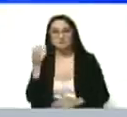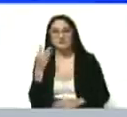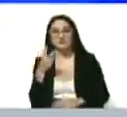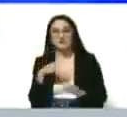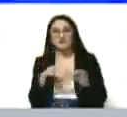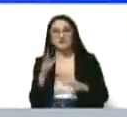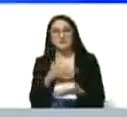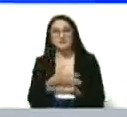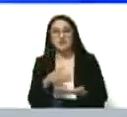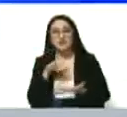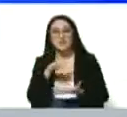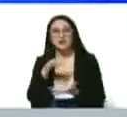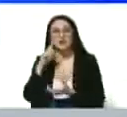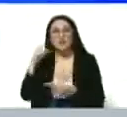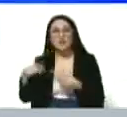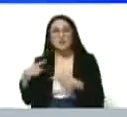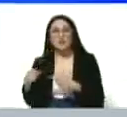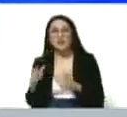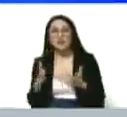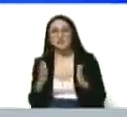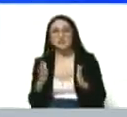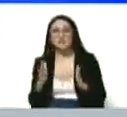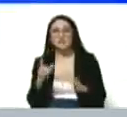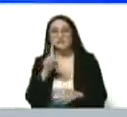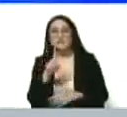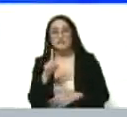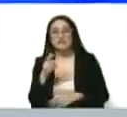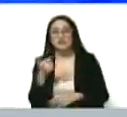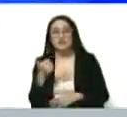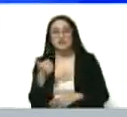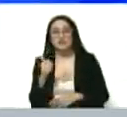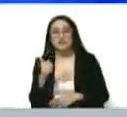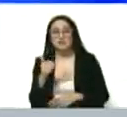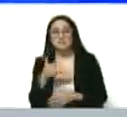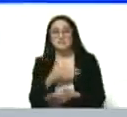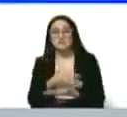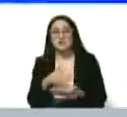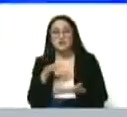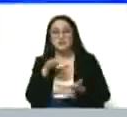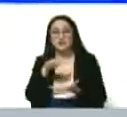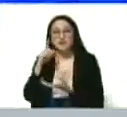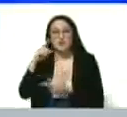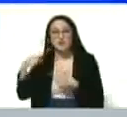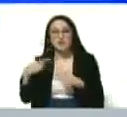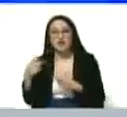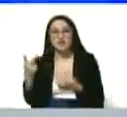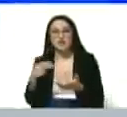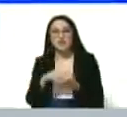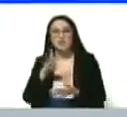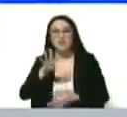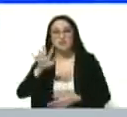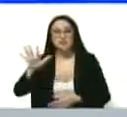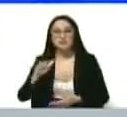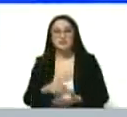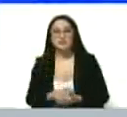millones de barriles por día, alcanzar los 110 millones de barriles por día en